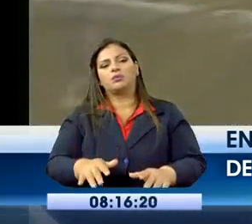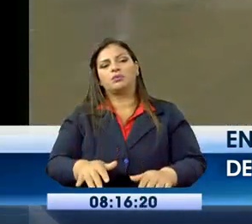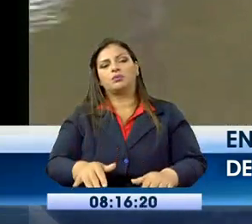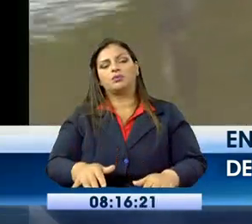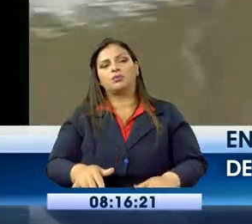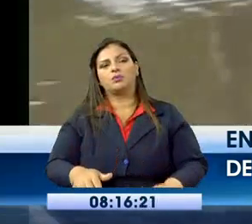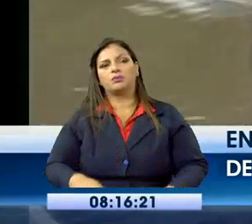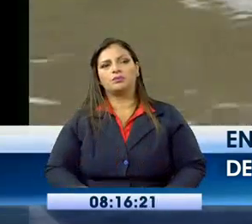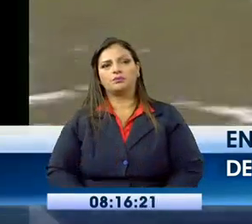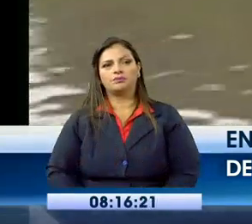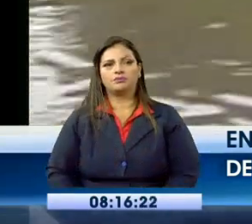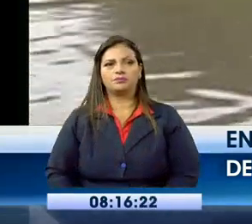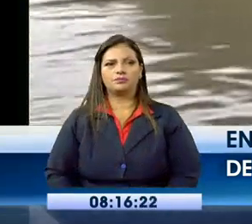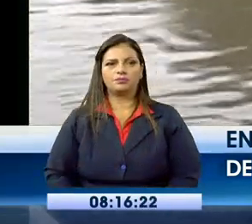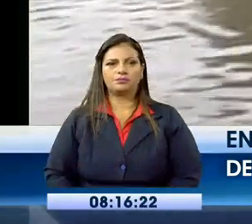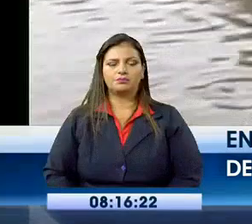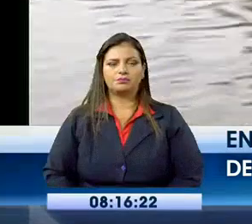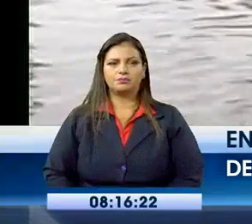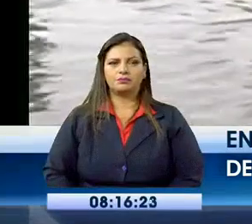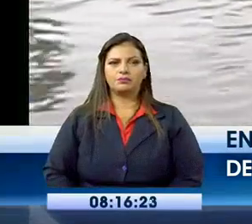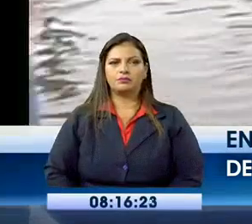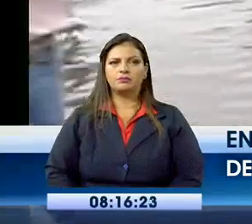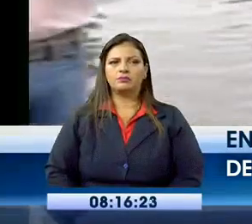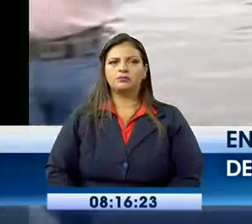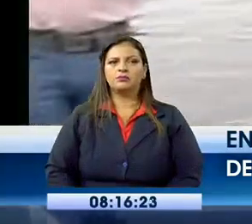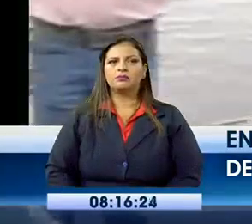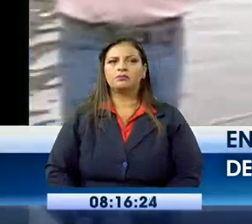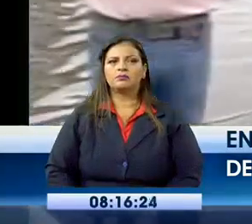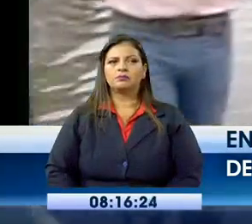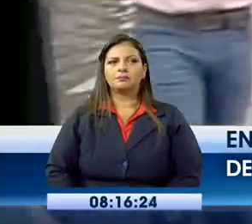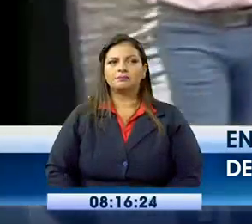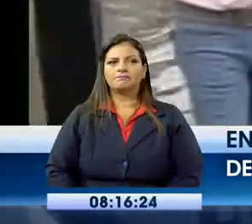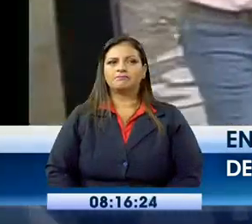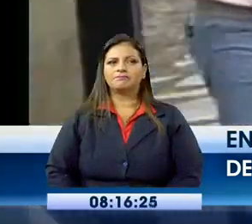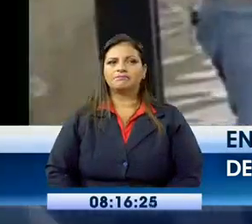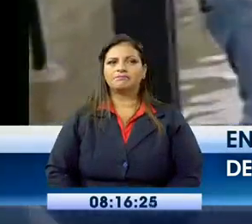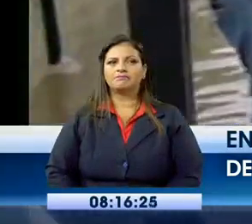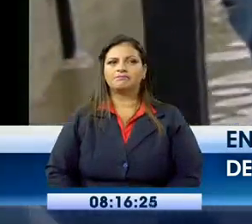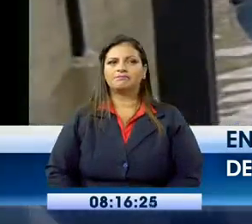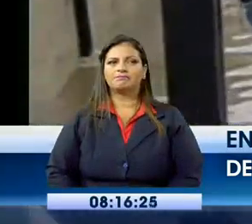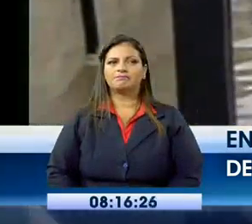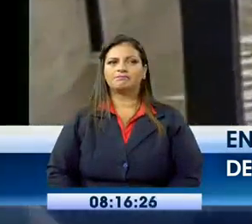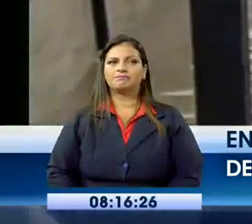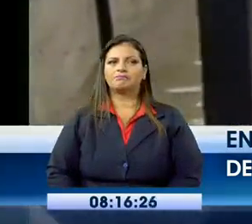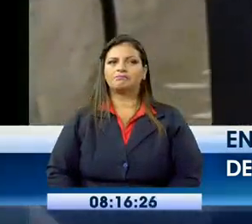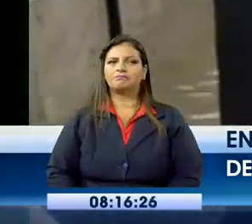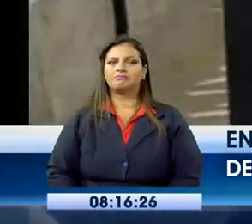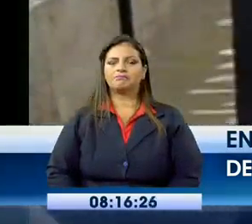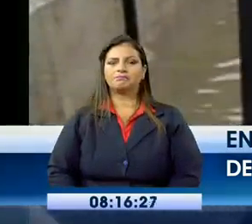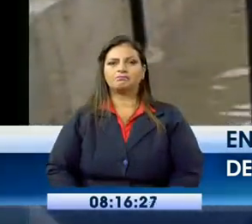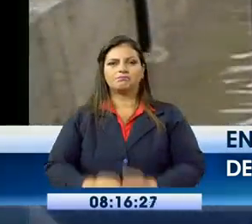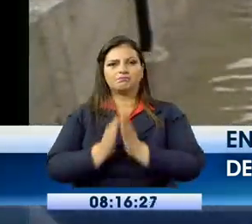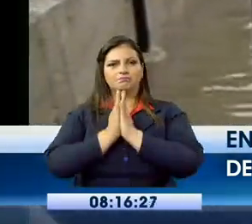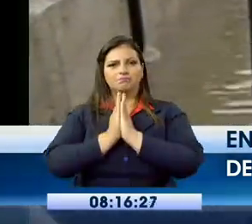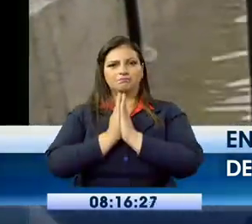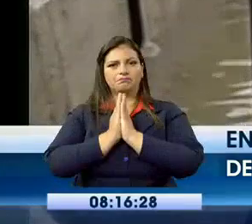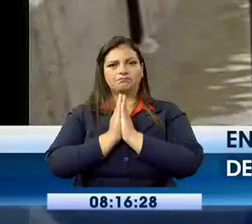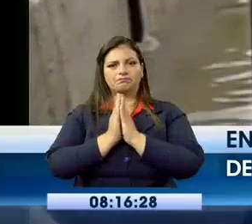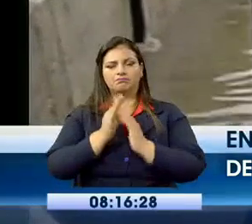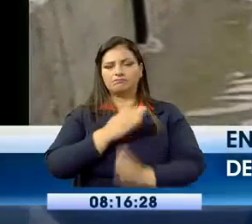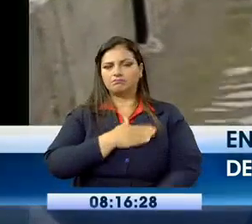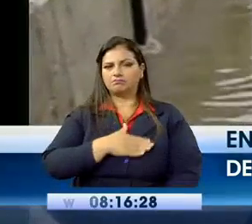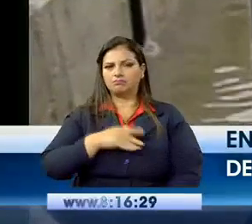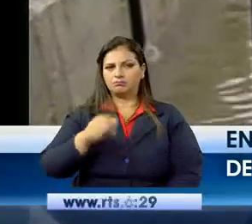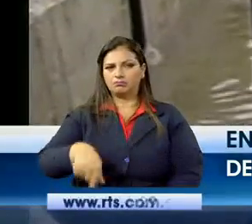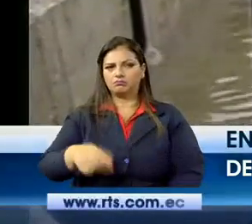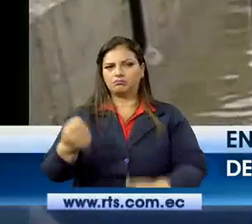que va a permanecer todavía aquí. Así que le hago un llamado a las personas, una vez más, que si pueden, eviten